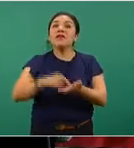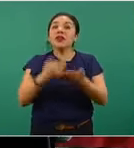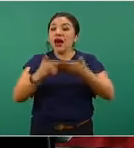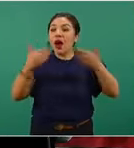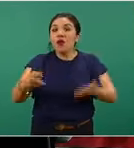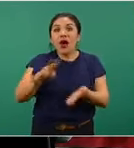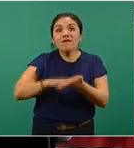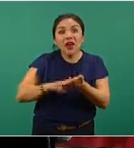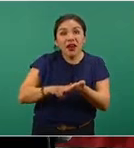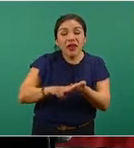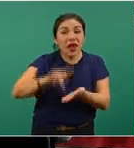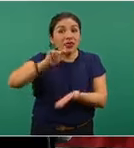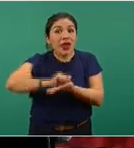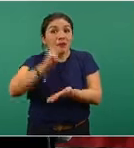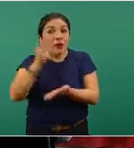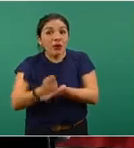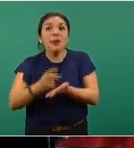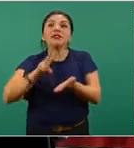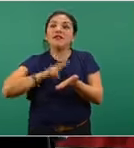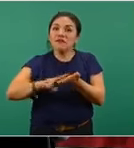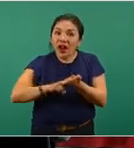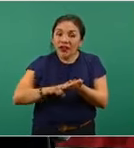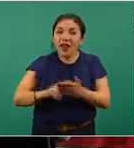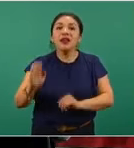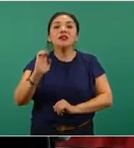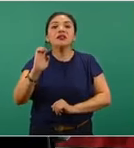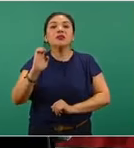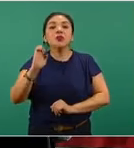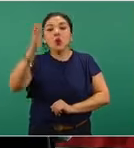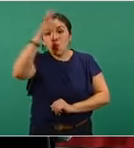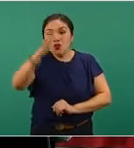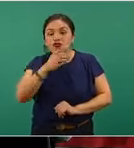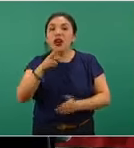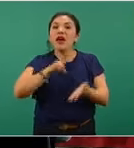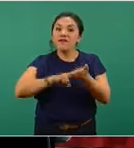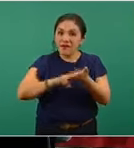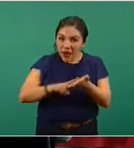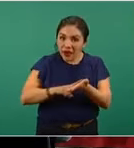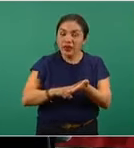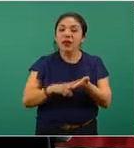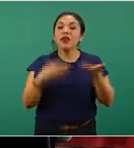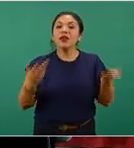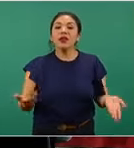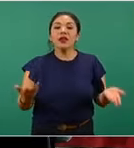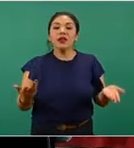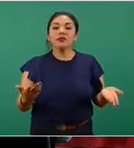verde, Tamaulipas pasa a verde, Coahuila pasa a verde,